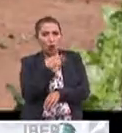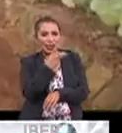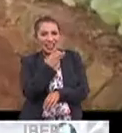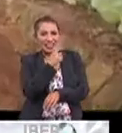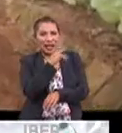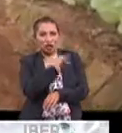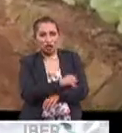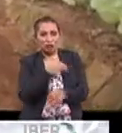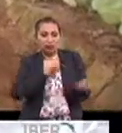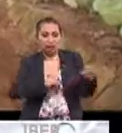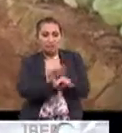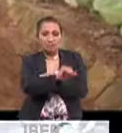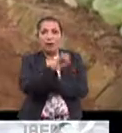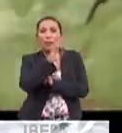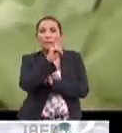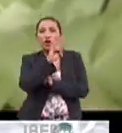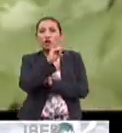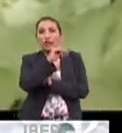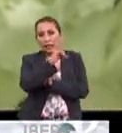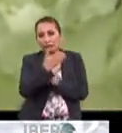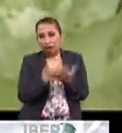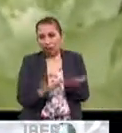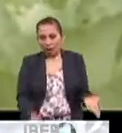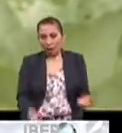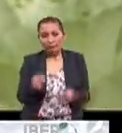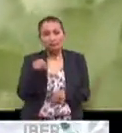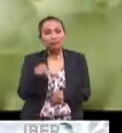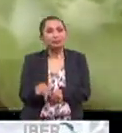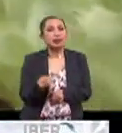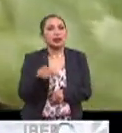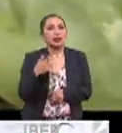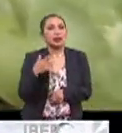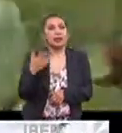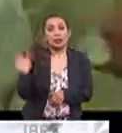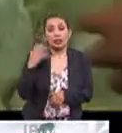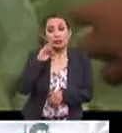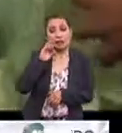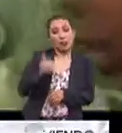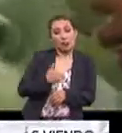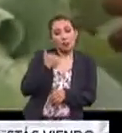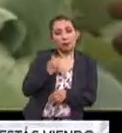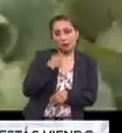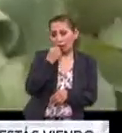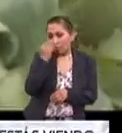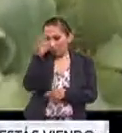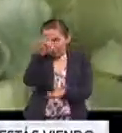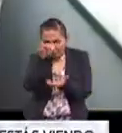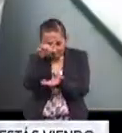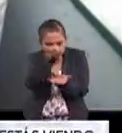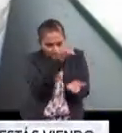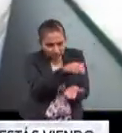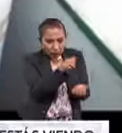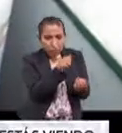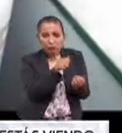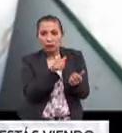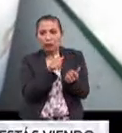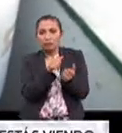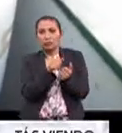las proteínas, y también lo que es el aprovechamiento alimentario, que tiene que ver